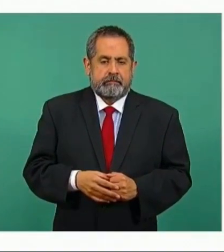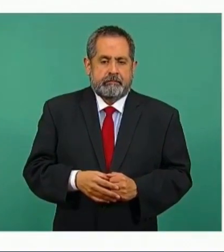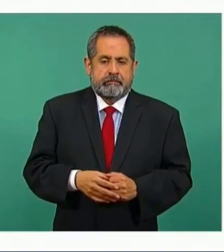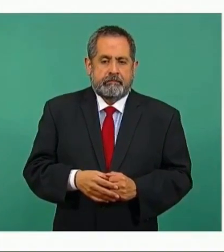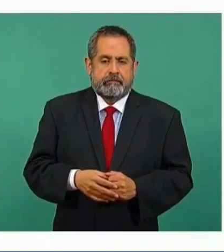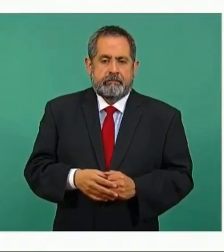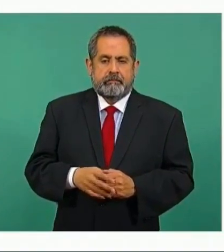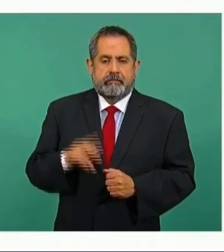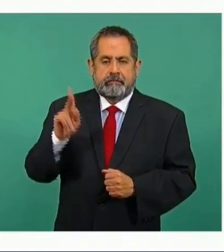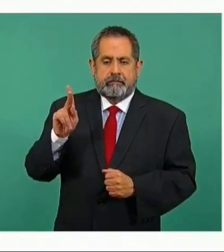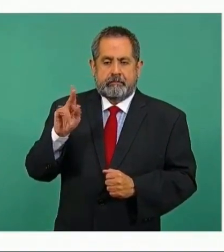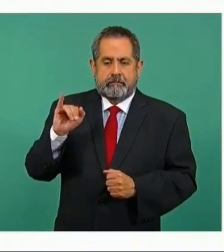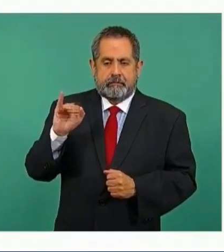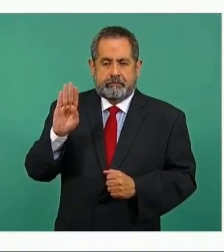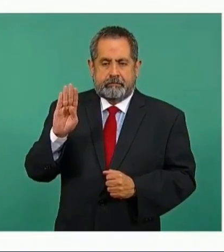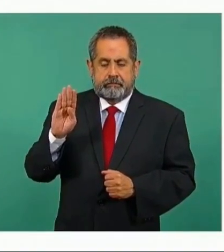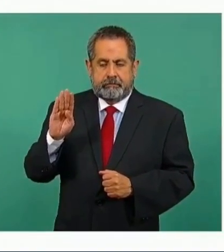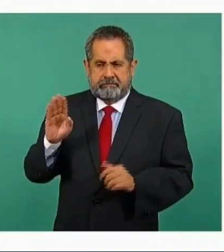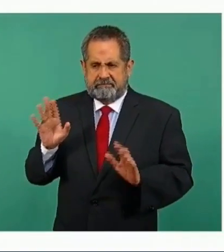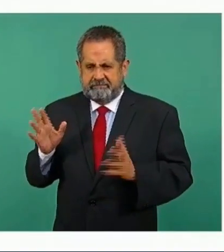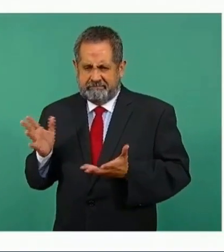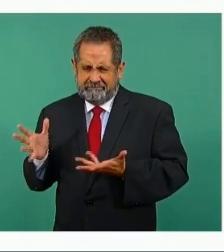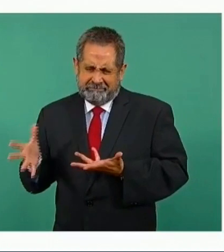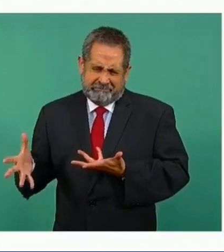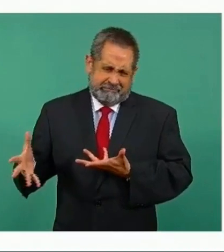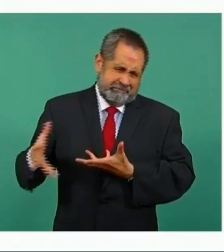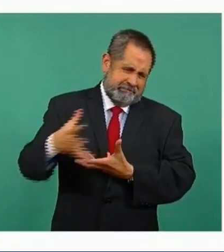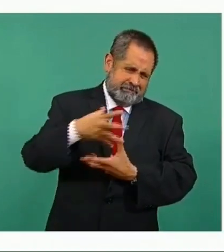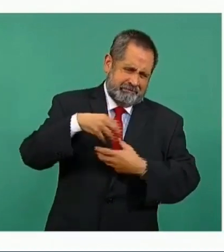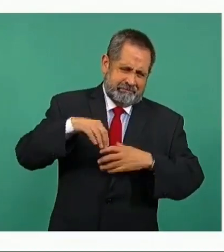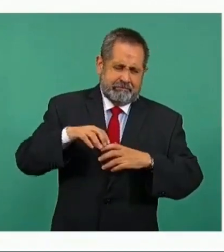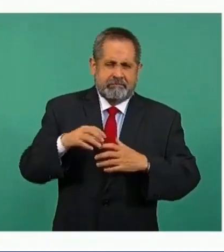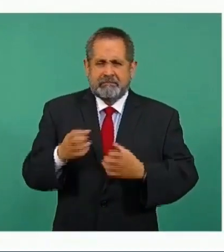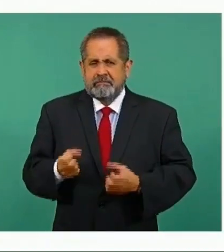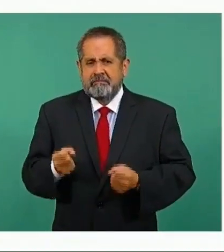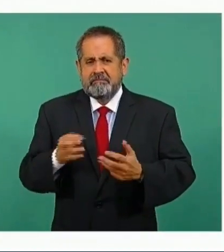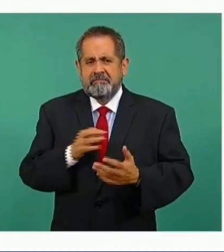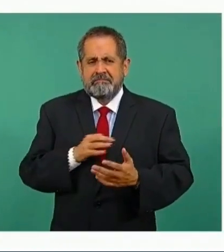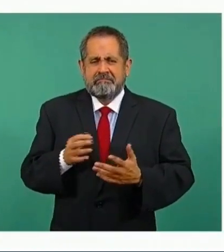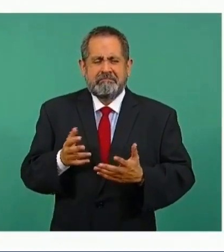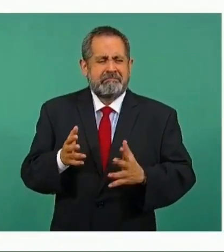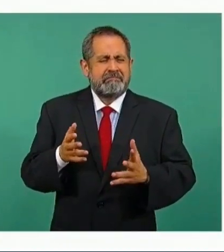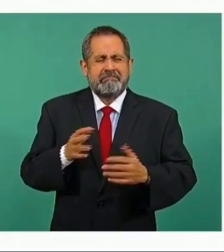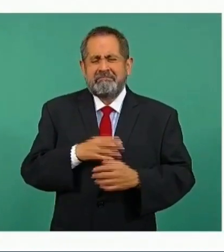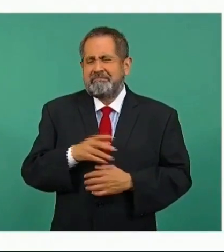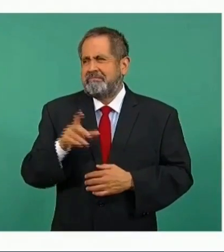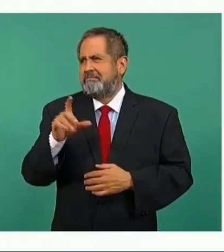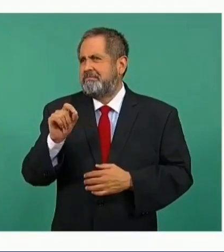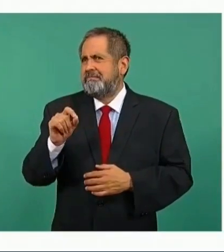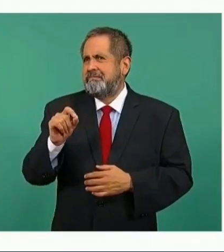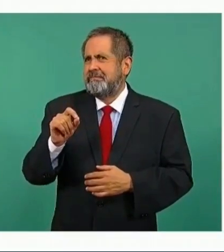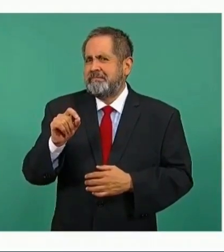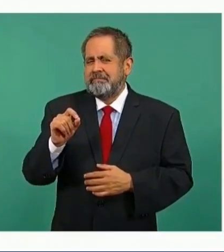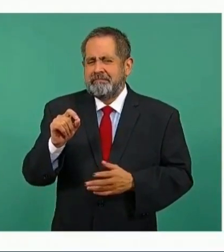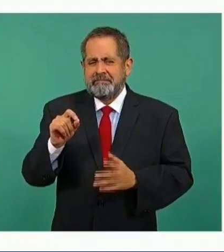Del Producto Interno Bruto, que deben de ser como 20,